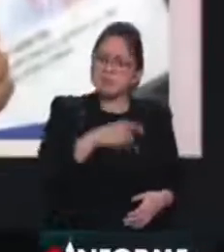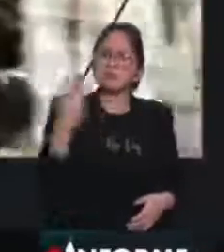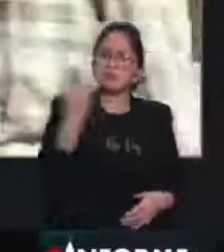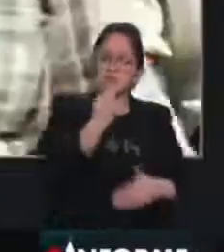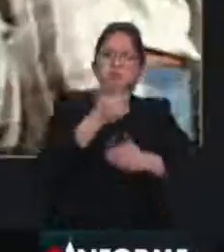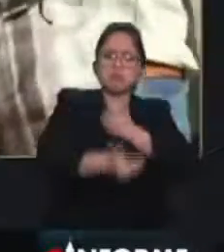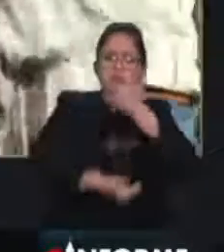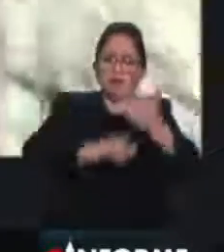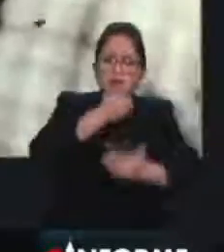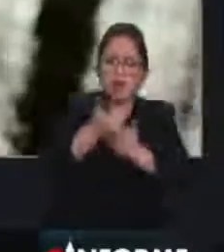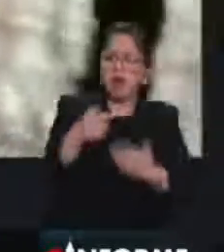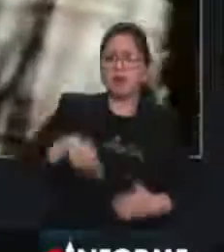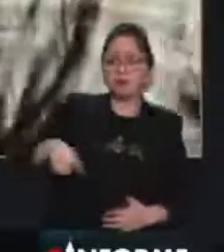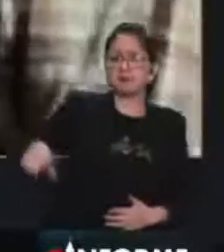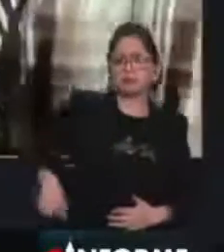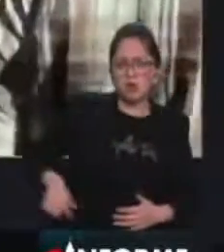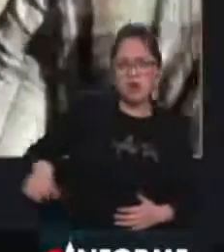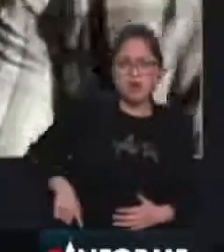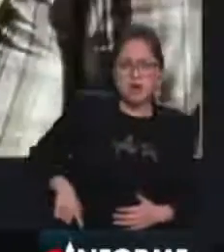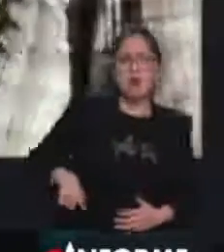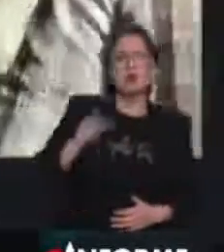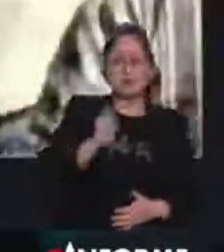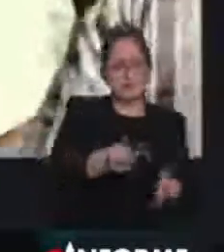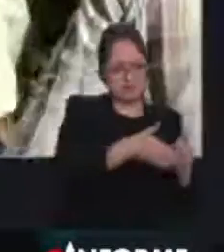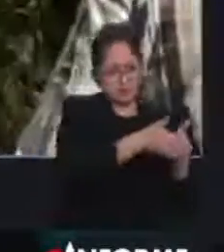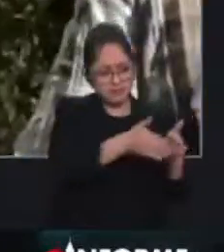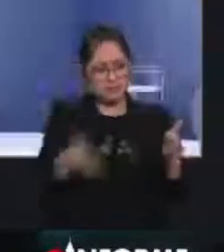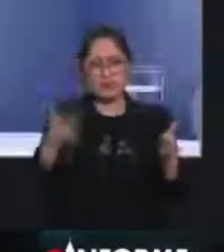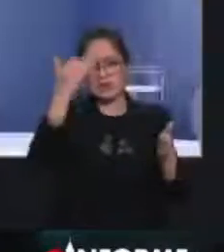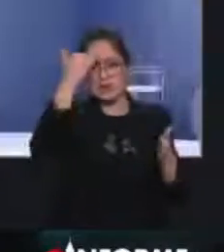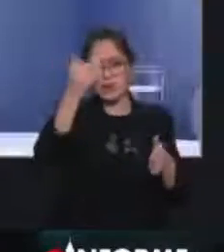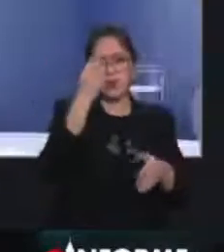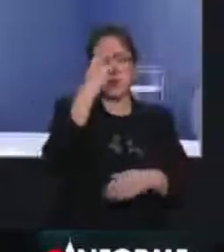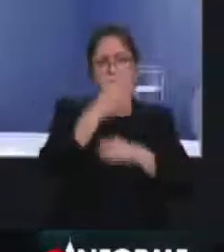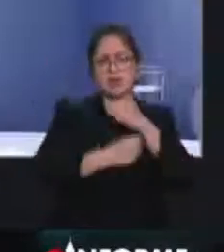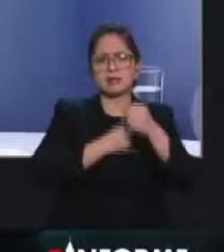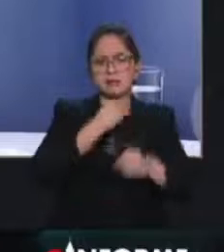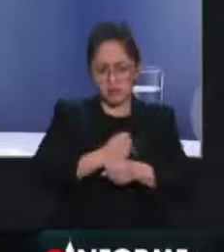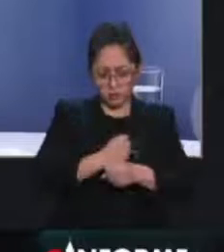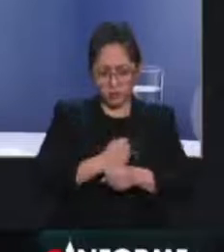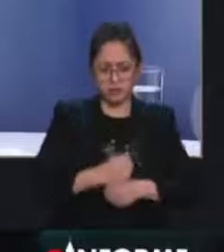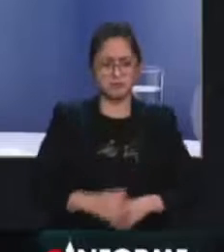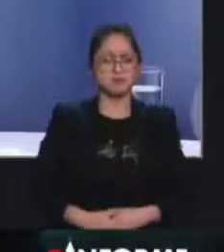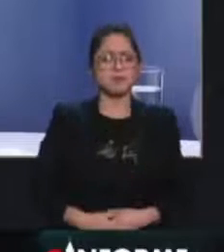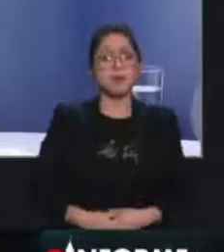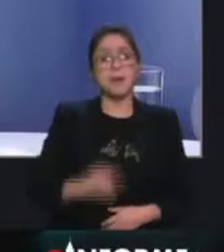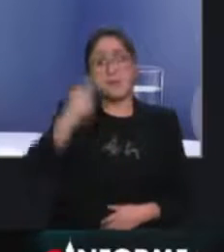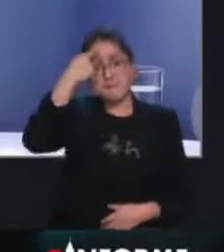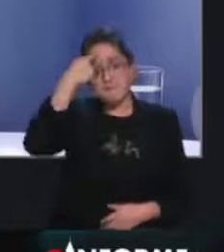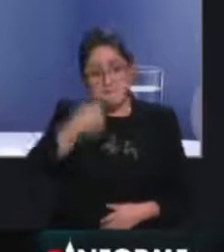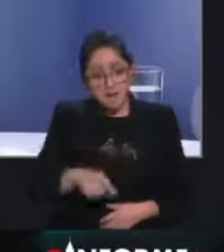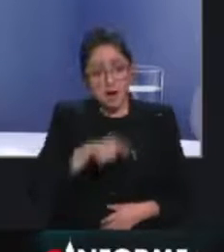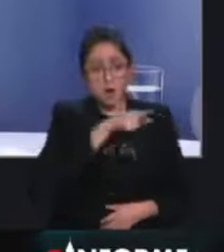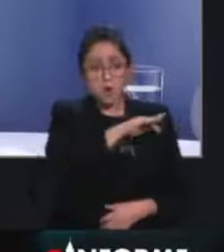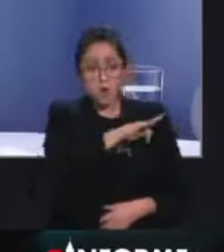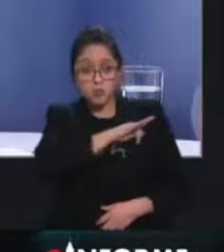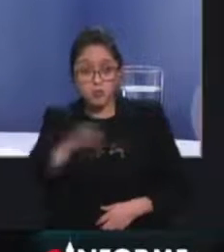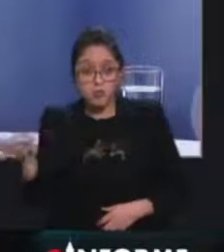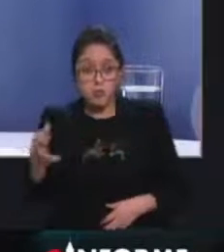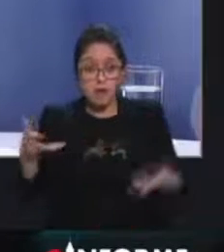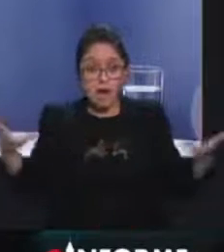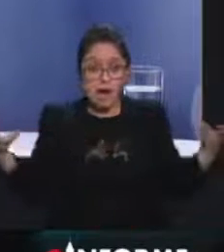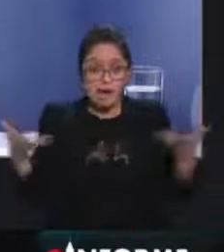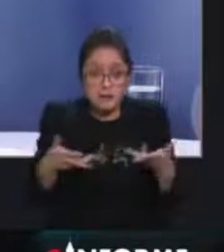que tenemos del Gobierno de México en estos 3 años. Para que esto se dé, Enrique, ¿se garantiza apertura absoluta y